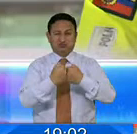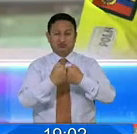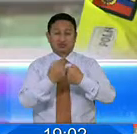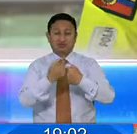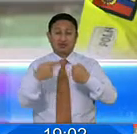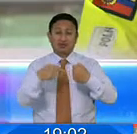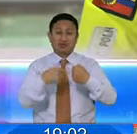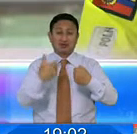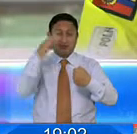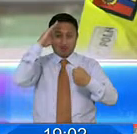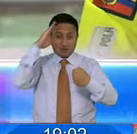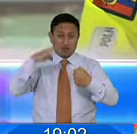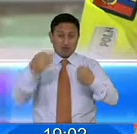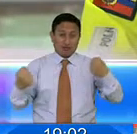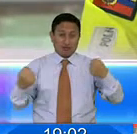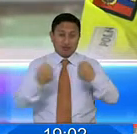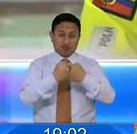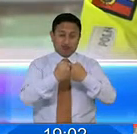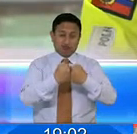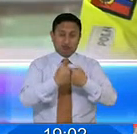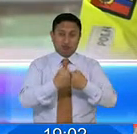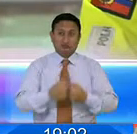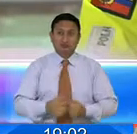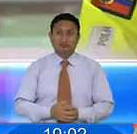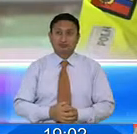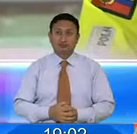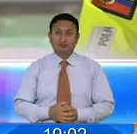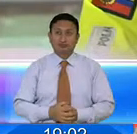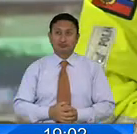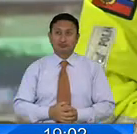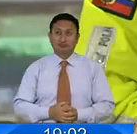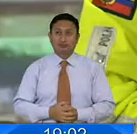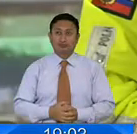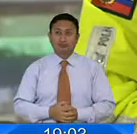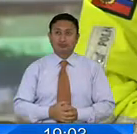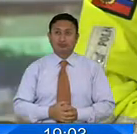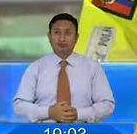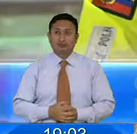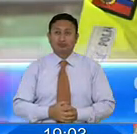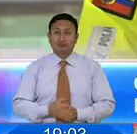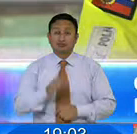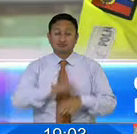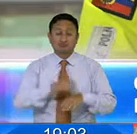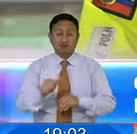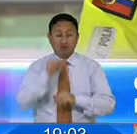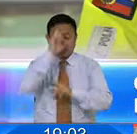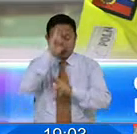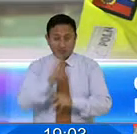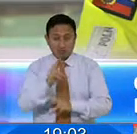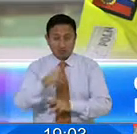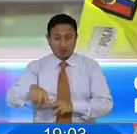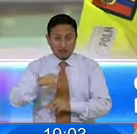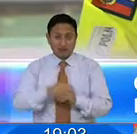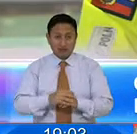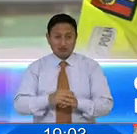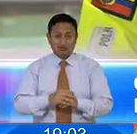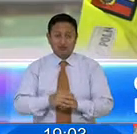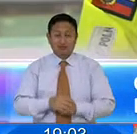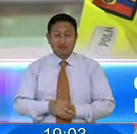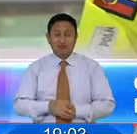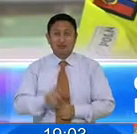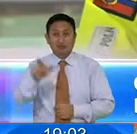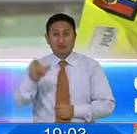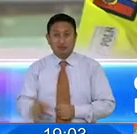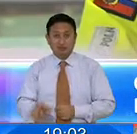de un patrullero de la Policía Nacional. Causa de esta inconducta y de esta inobservancia y de esta